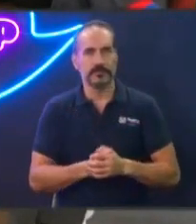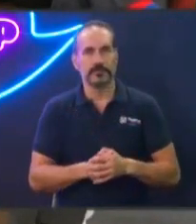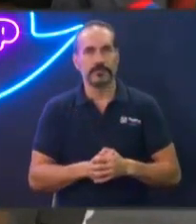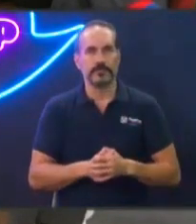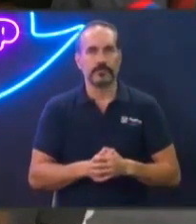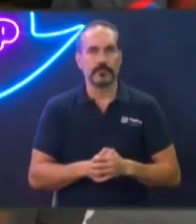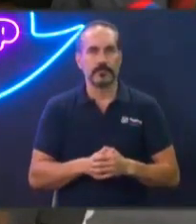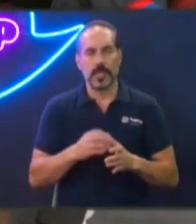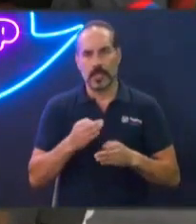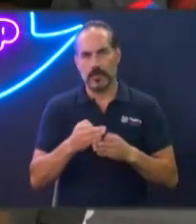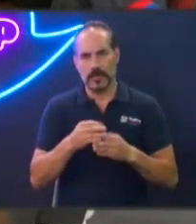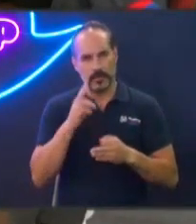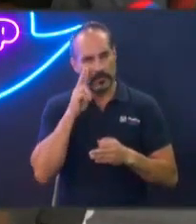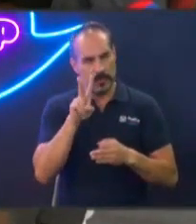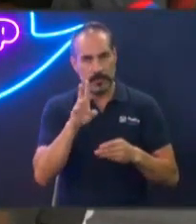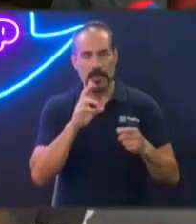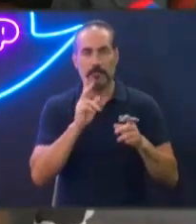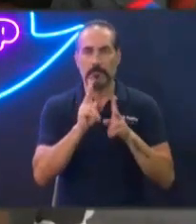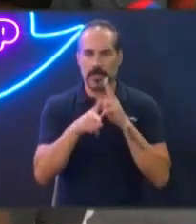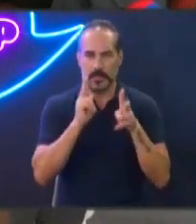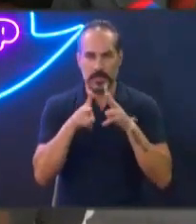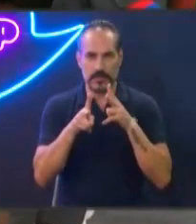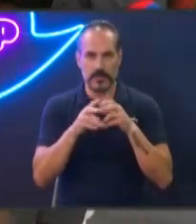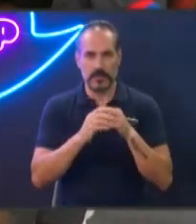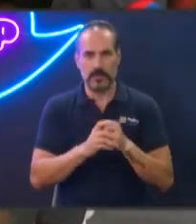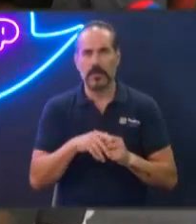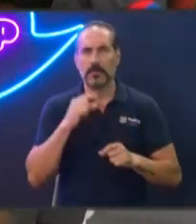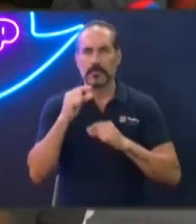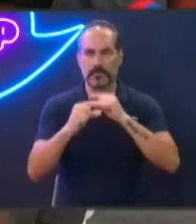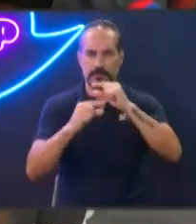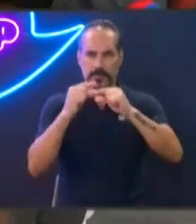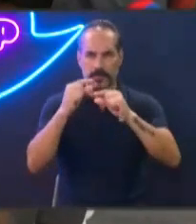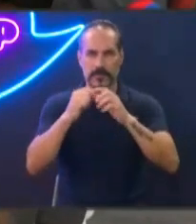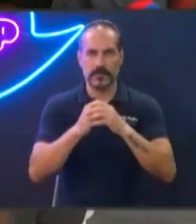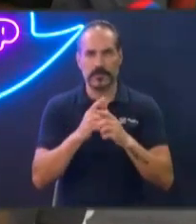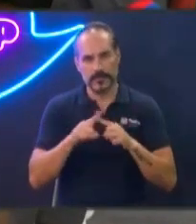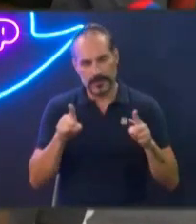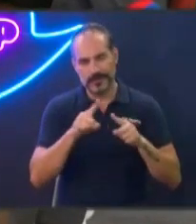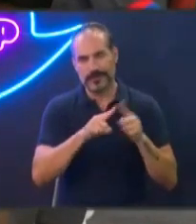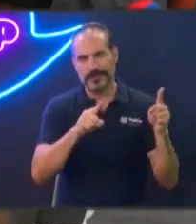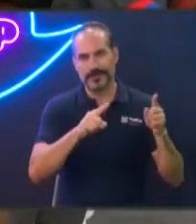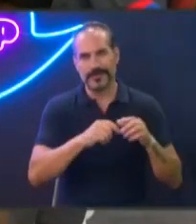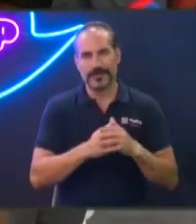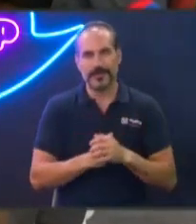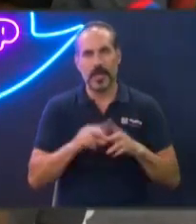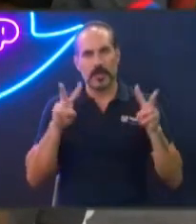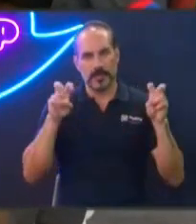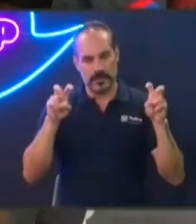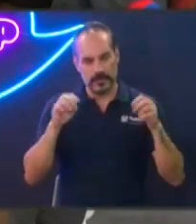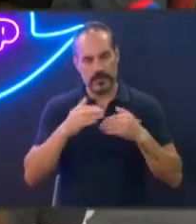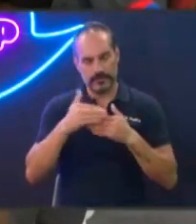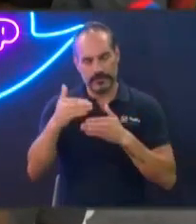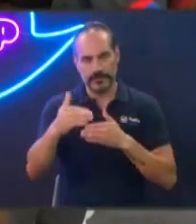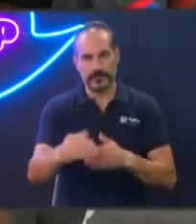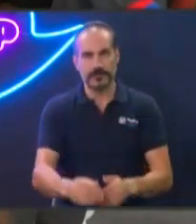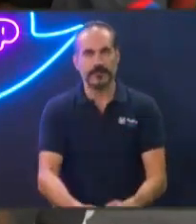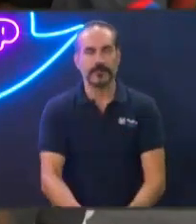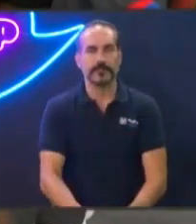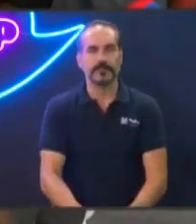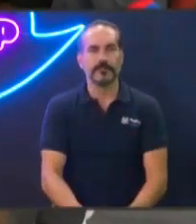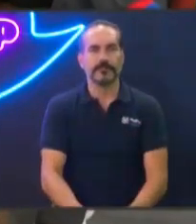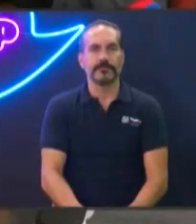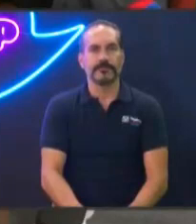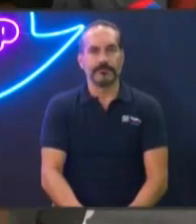ahorita más adelante iremos también platicando un poco de los diferentes este Eh pues temas que tendremos en en estos días no